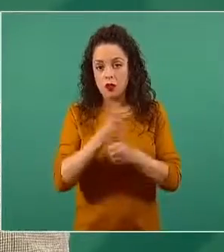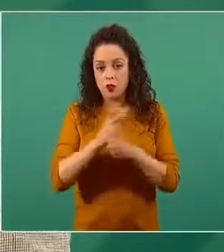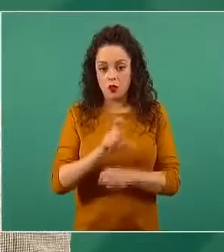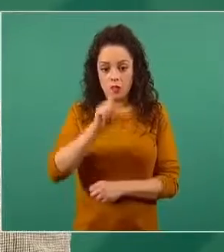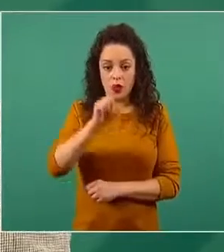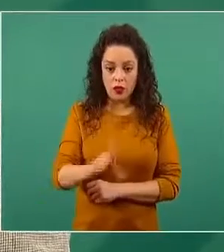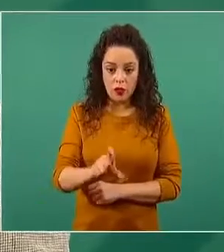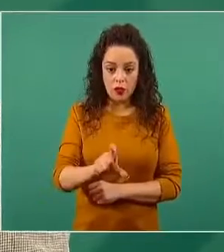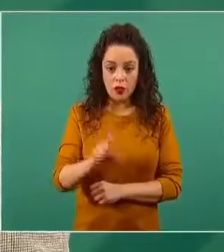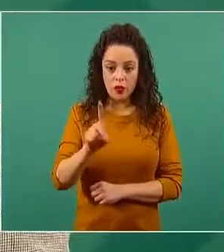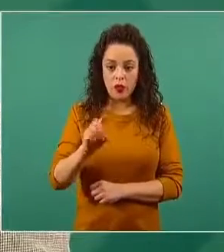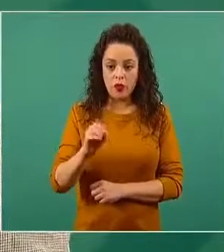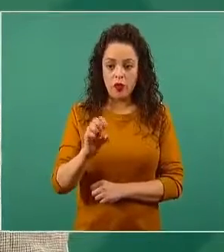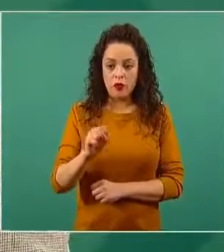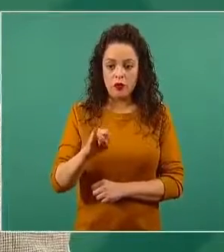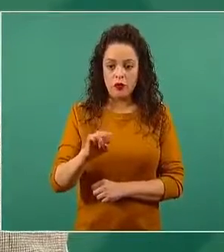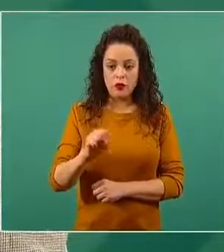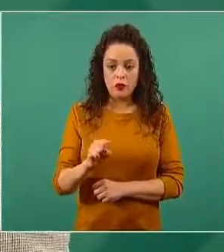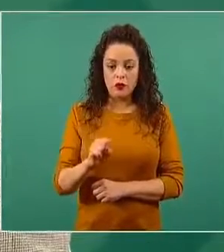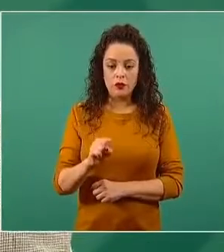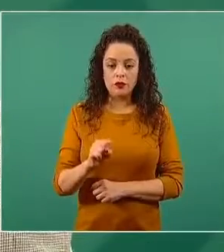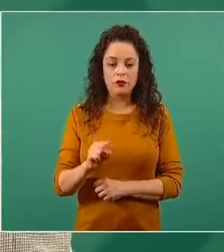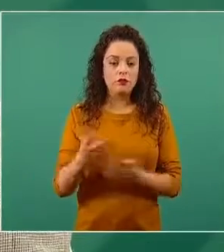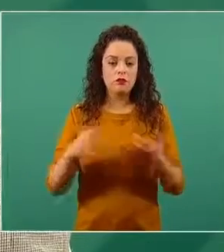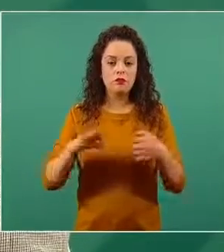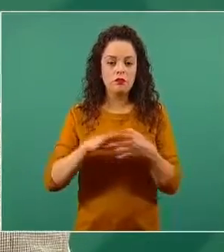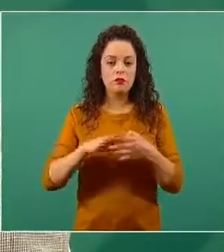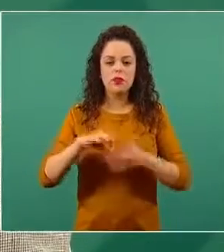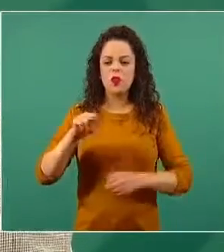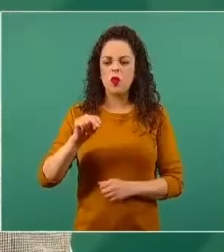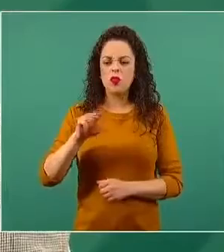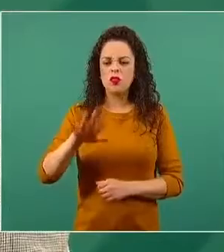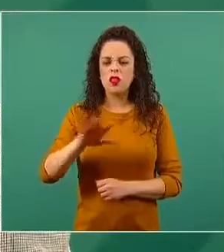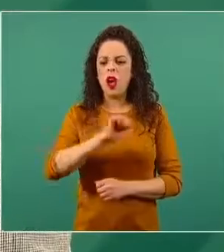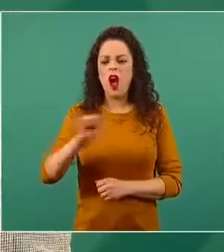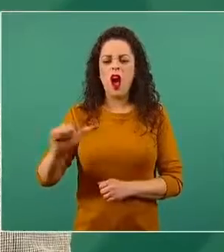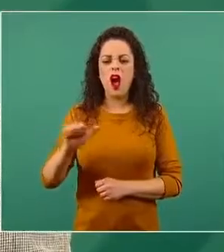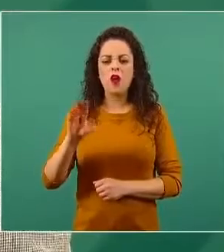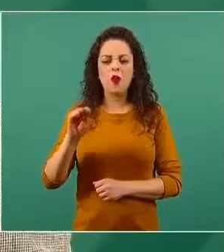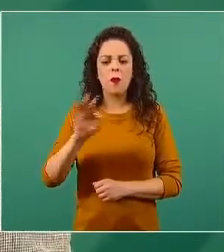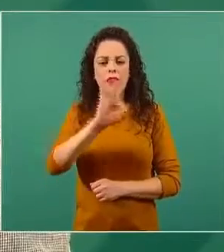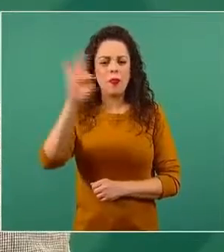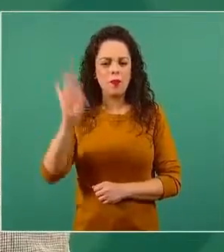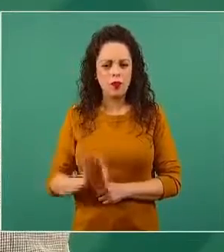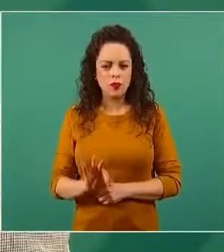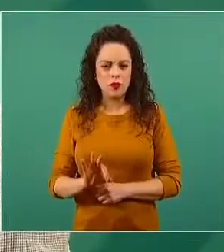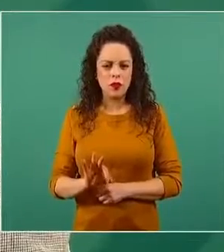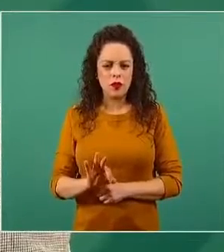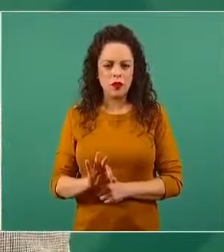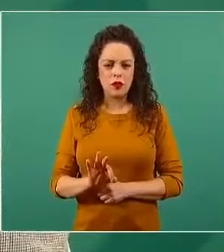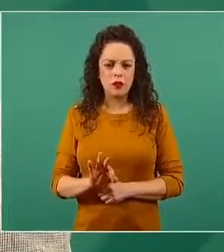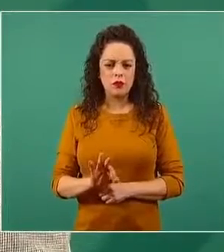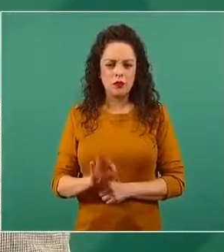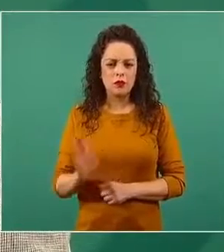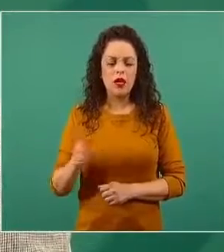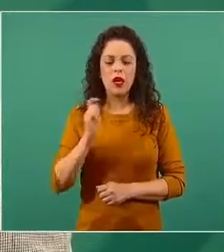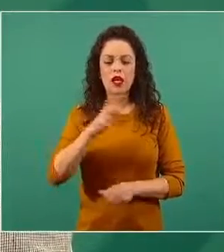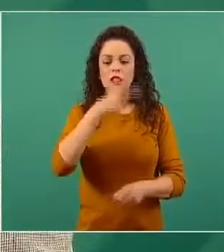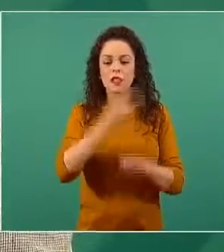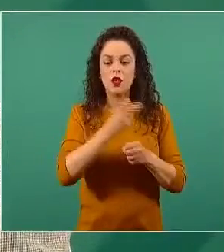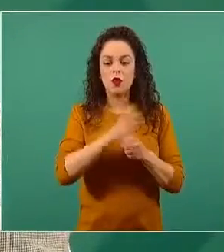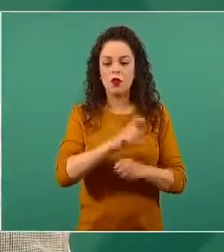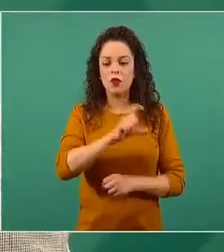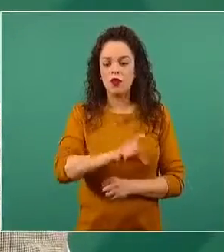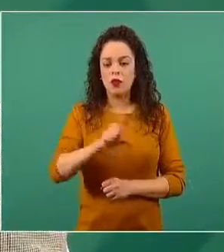dosis de una gran cantidad, cerca del 85 a 90% de las dosis de segundas dosis de